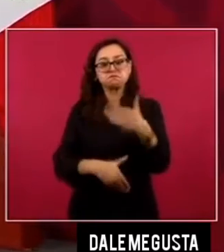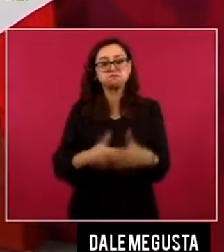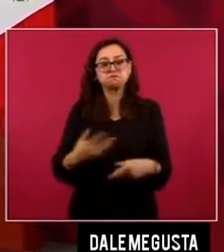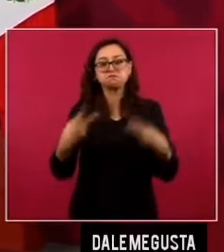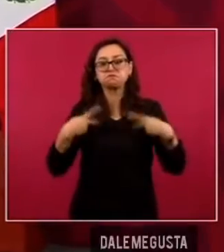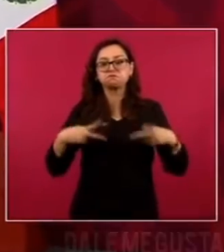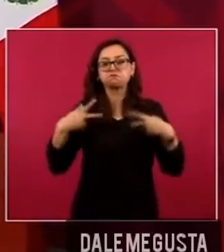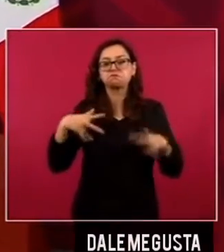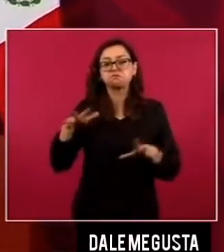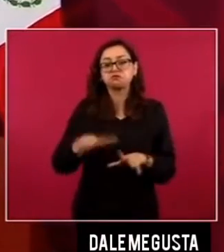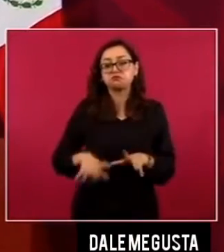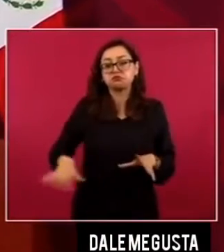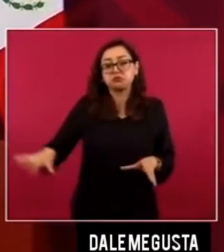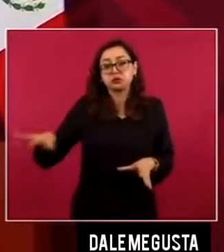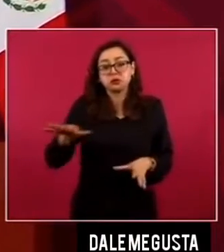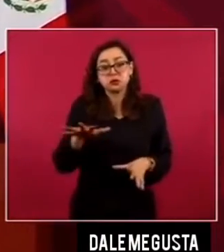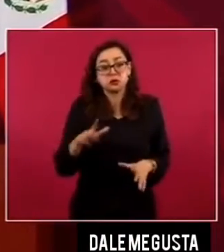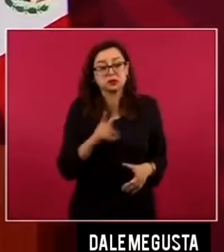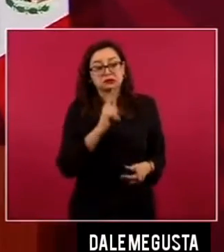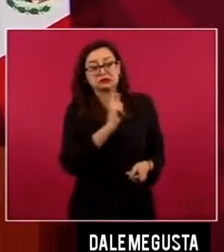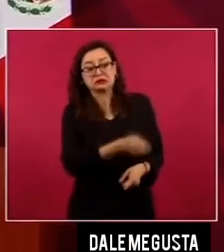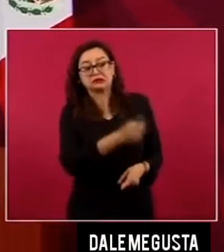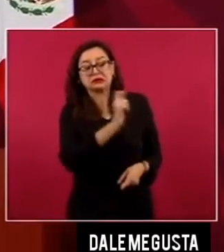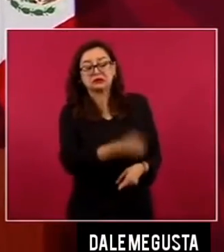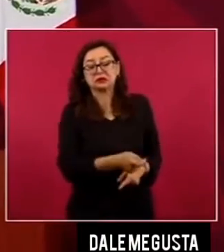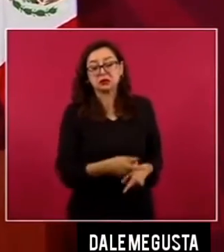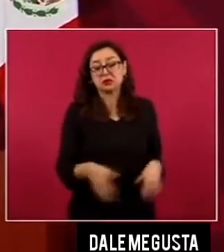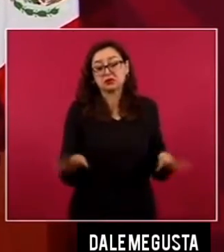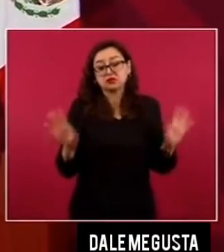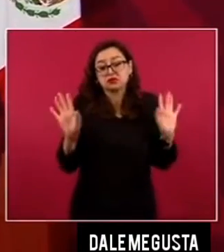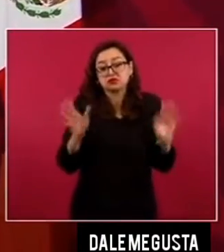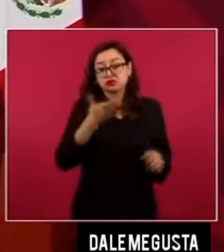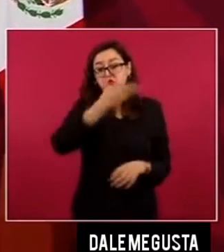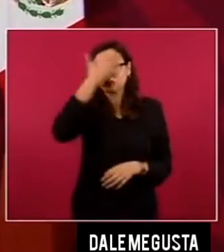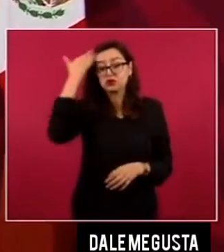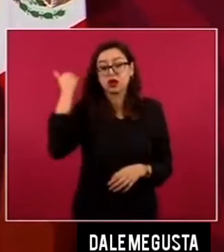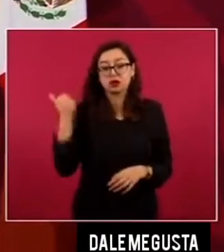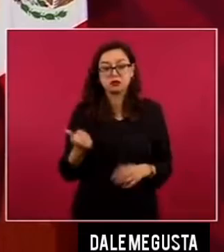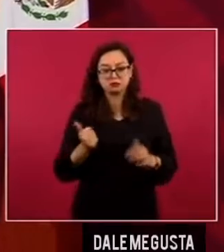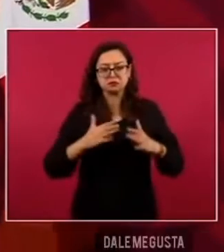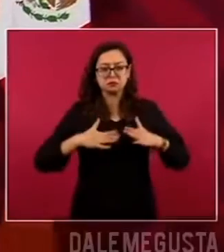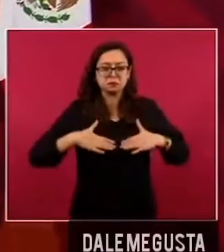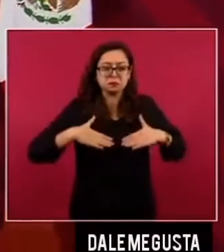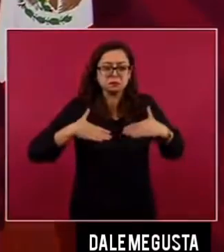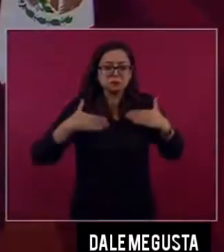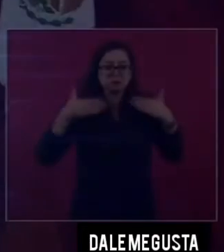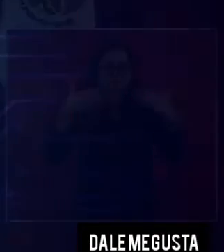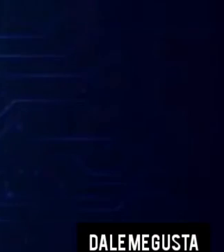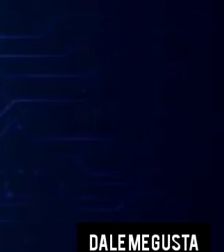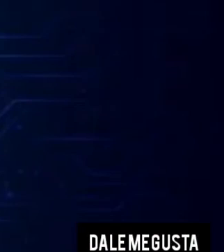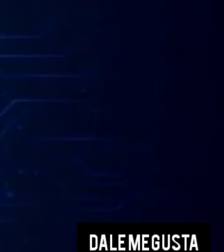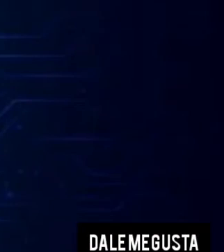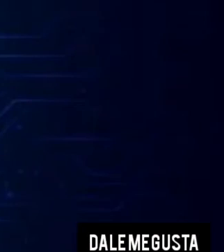la mayoría del pueblo no sabía que era un montaje.